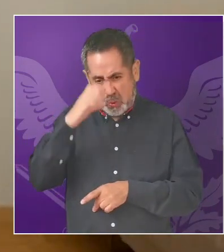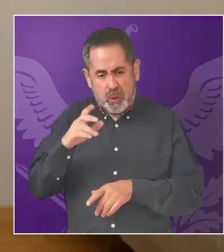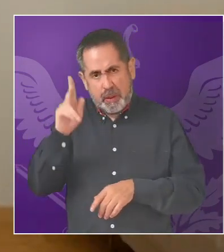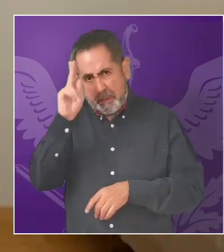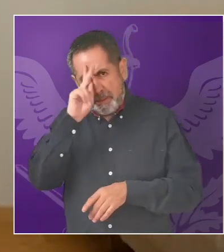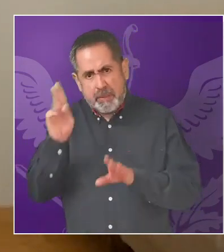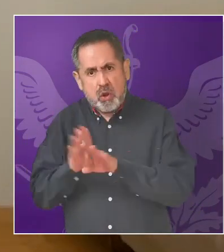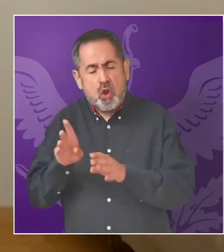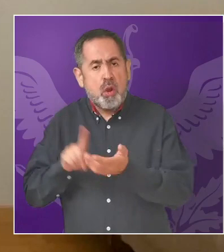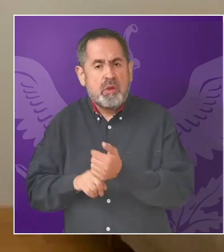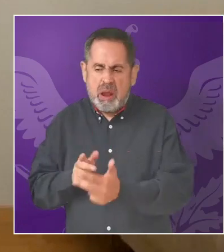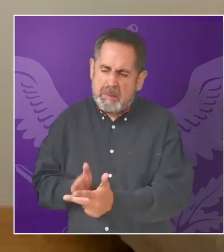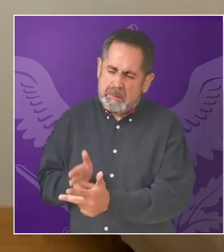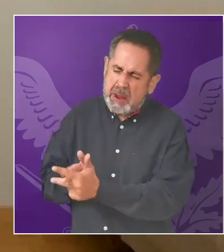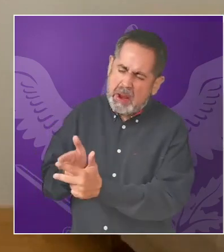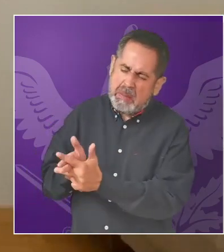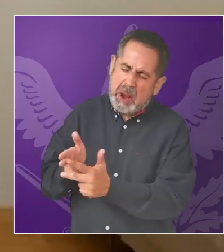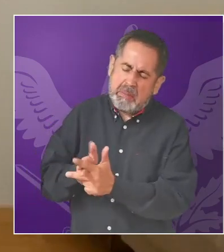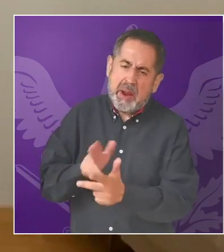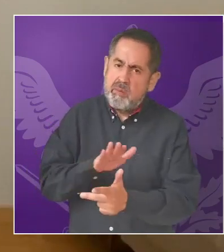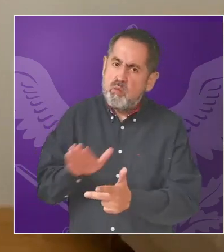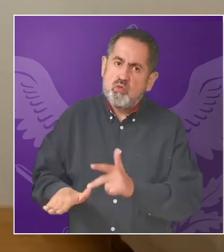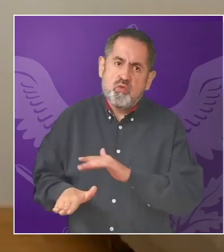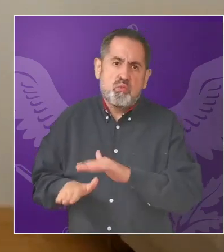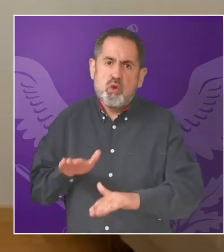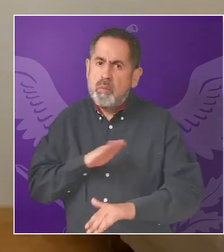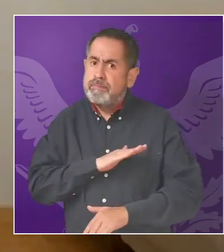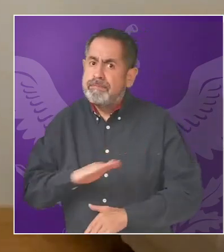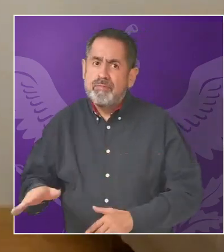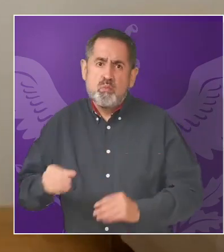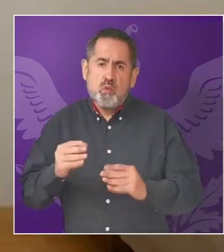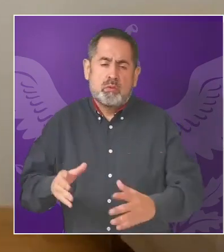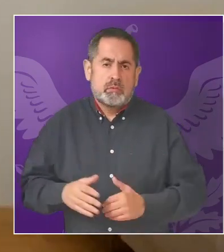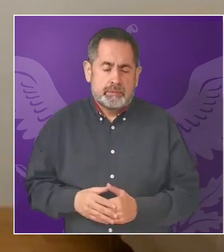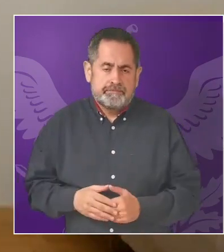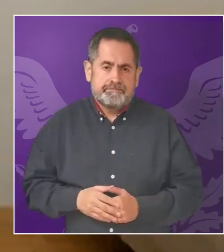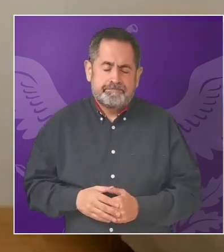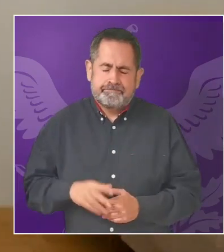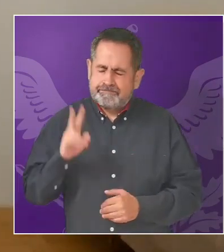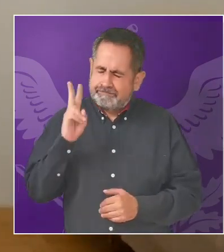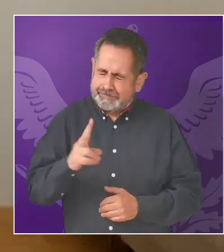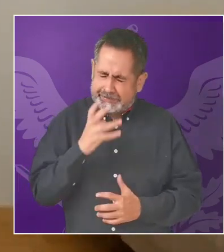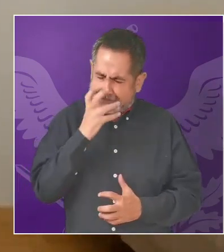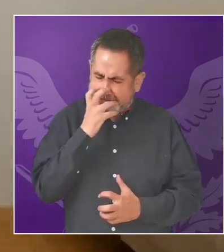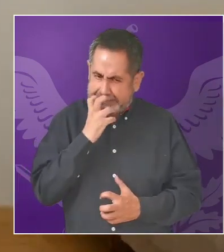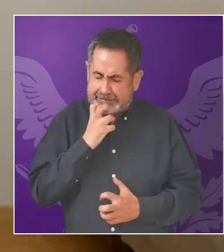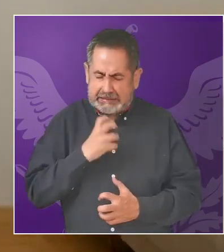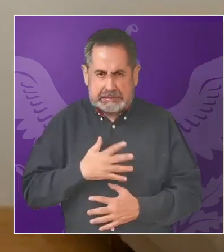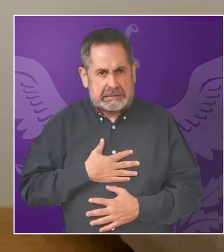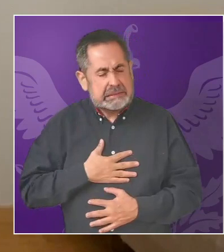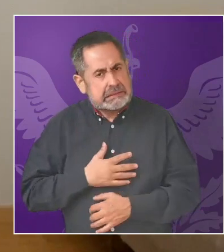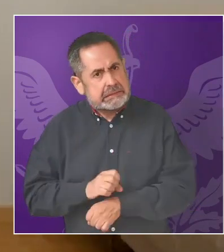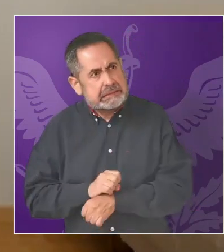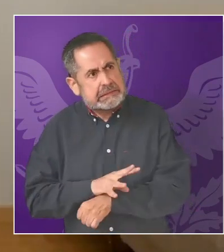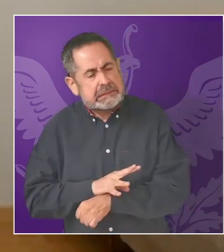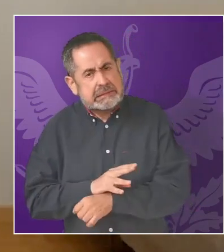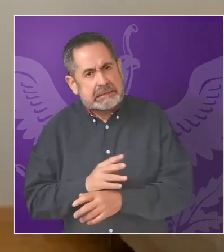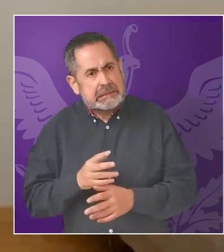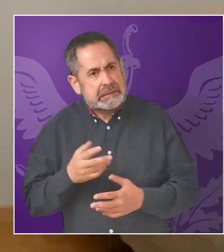de violencia que son los asesinatos. Estos son datos escalofriantes, pero lamentablemente